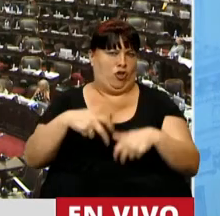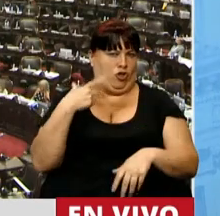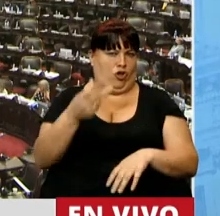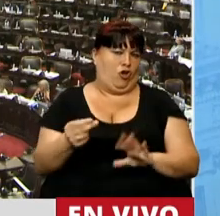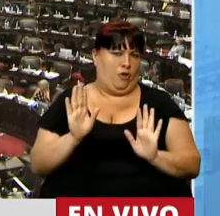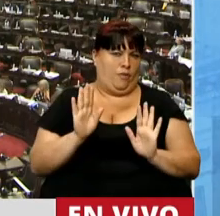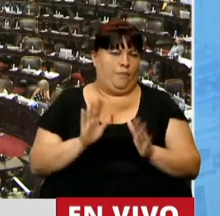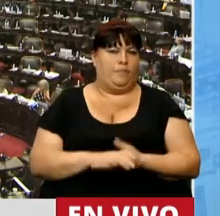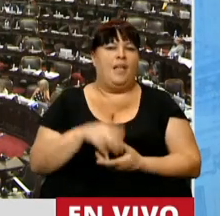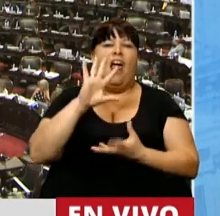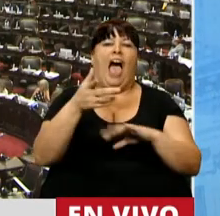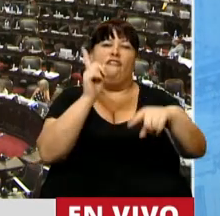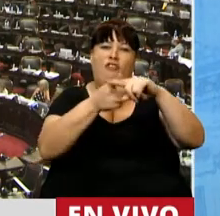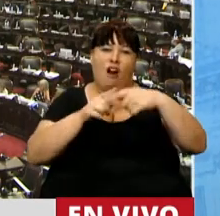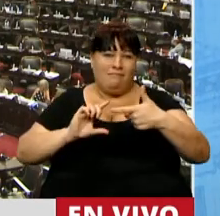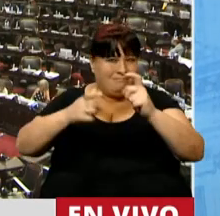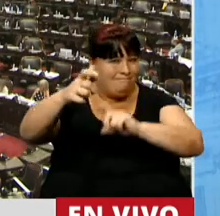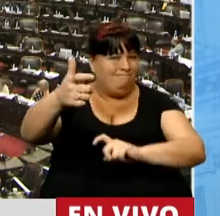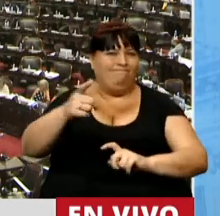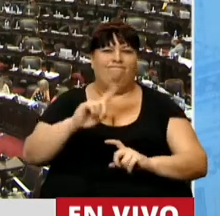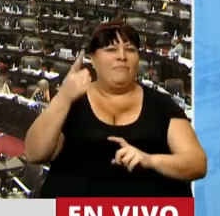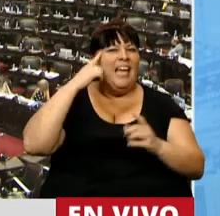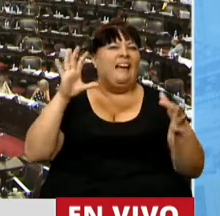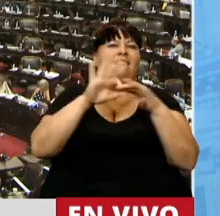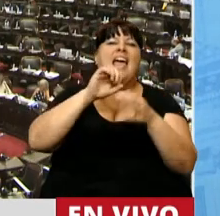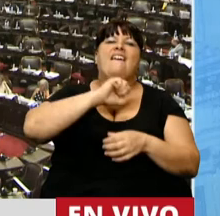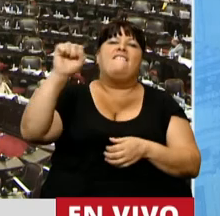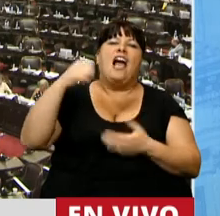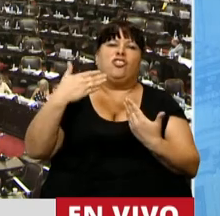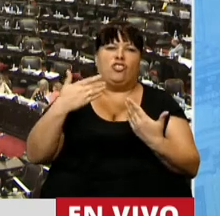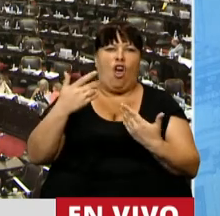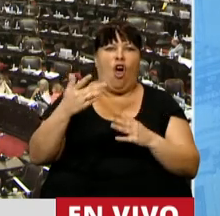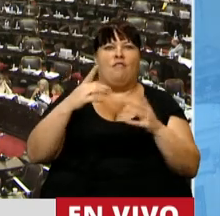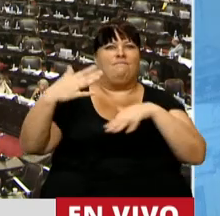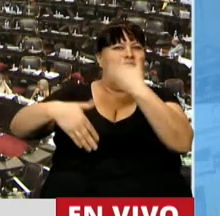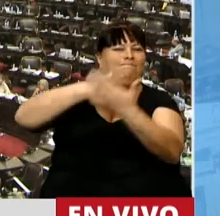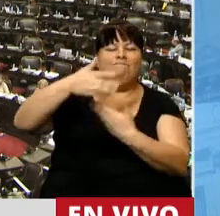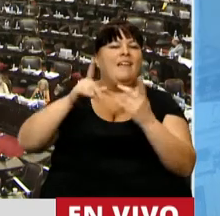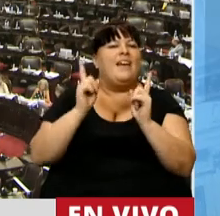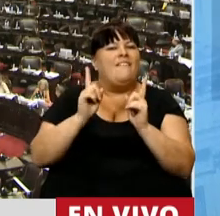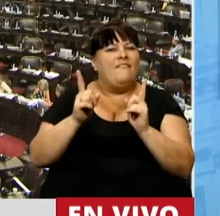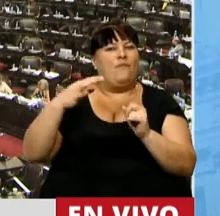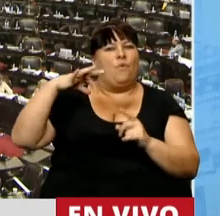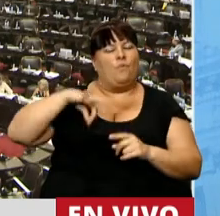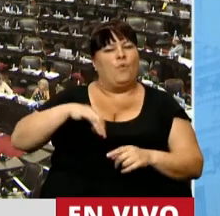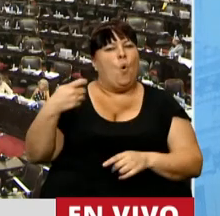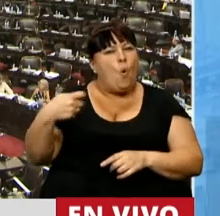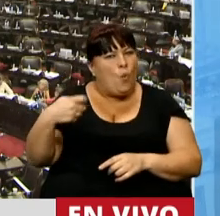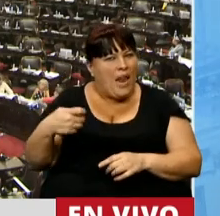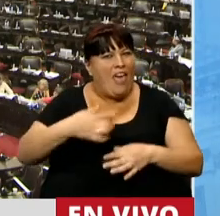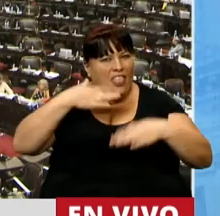donde su fórmula no se tiene a la inflación como una variable anticíclica para mantener los haberes jubilatorios